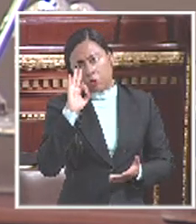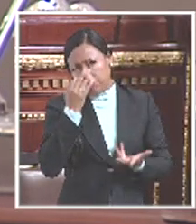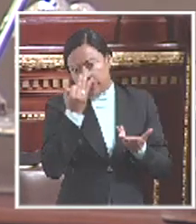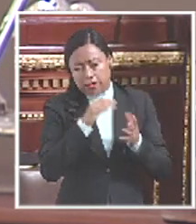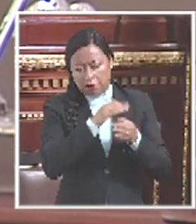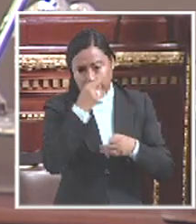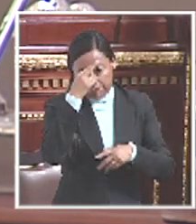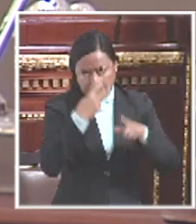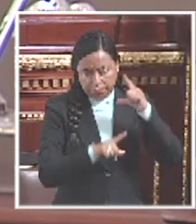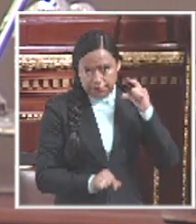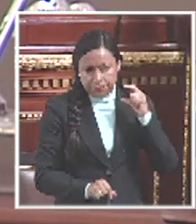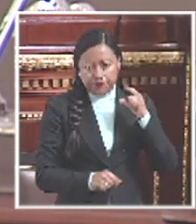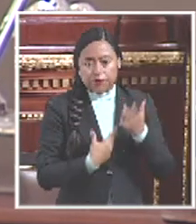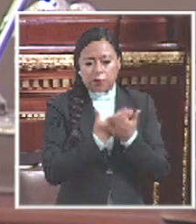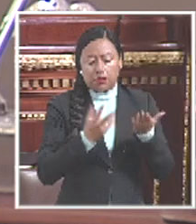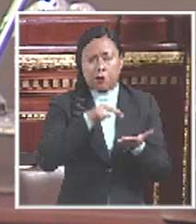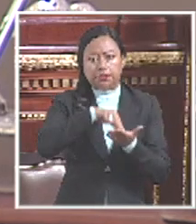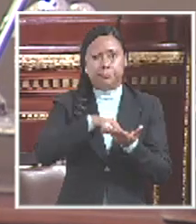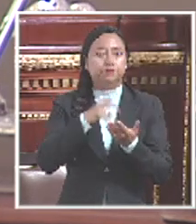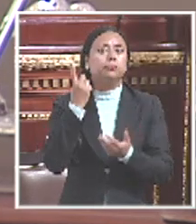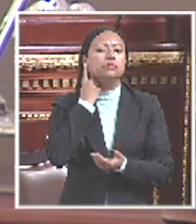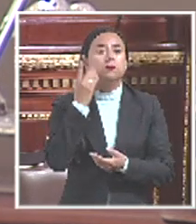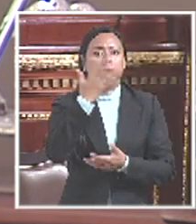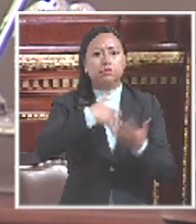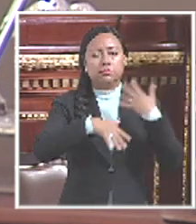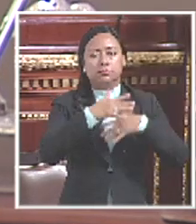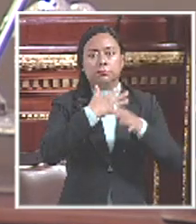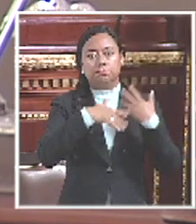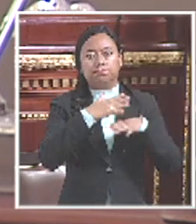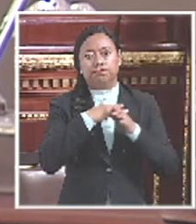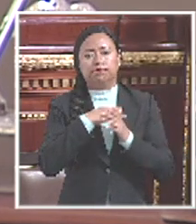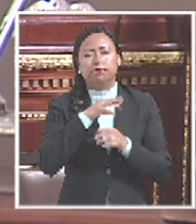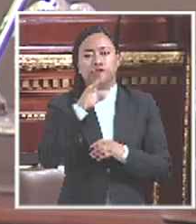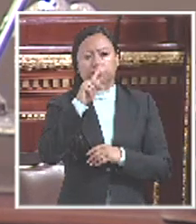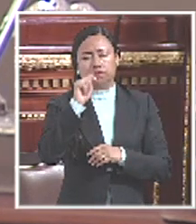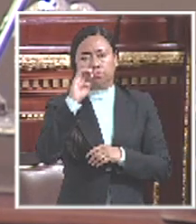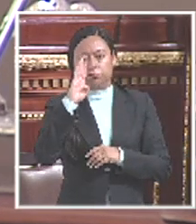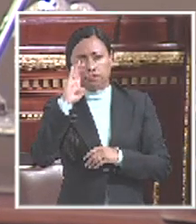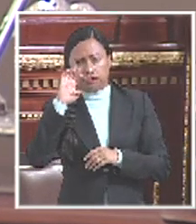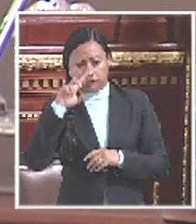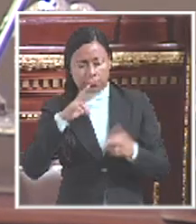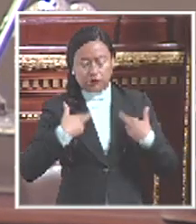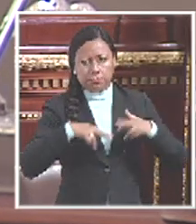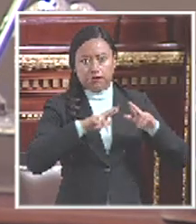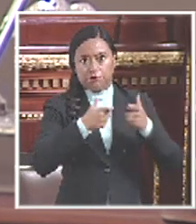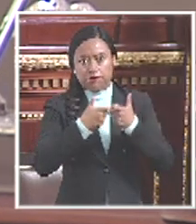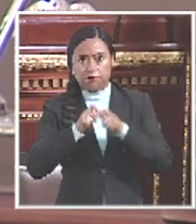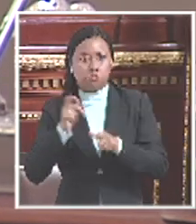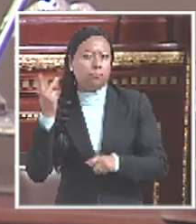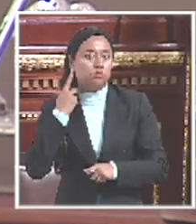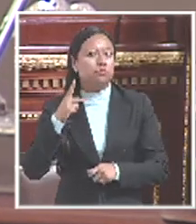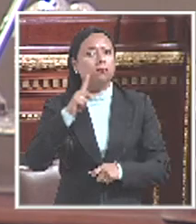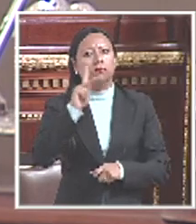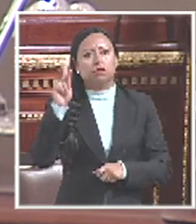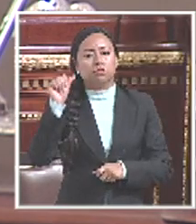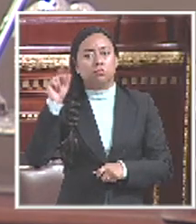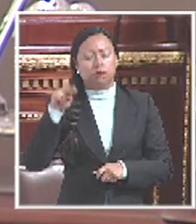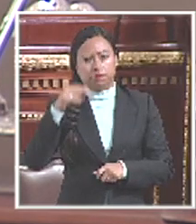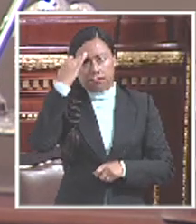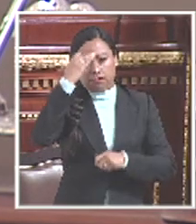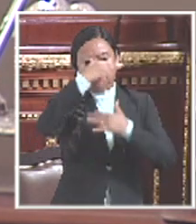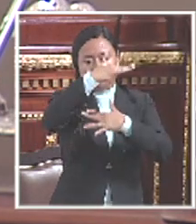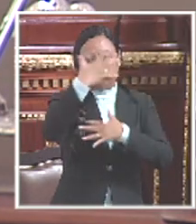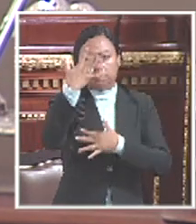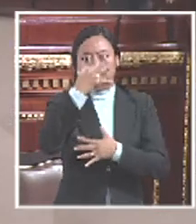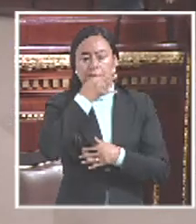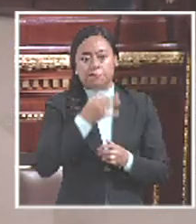compostables, se concede el uso de la tribuna al diputado Mauricio Tabe Chartea, integrante del Grupo Parlamentario del Partido Acción Nacional, hasta por 5 minutos. Adelante,